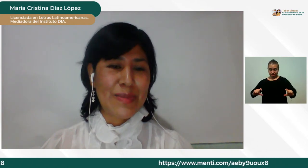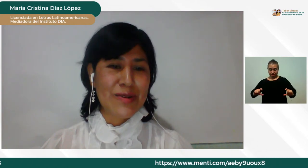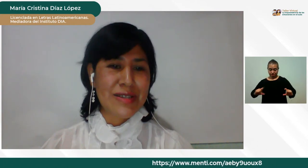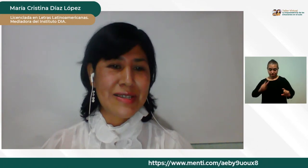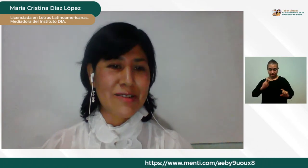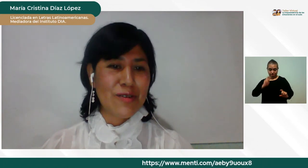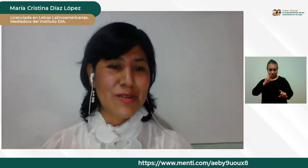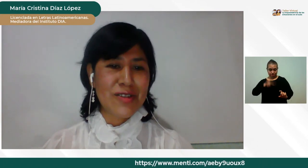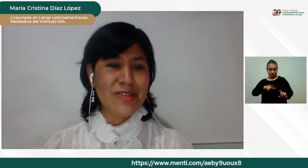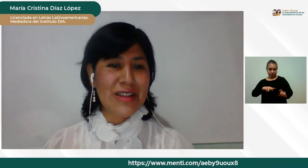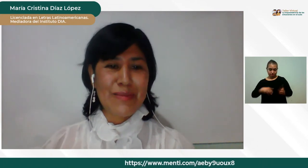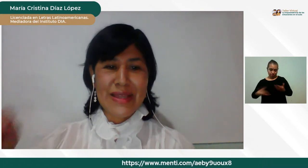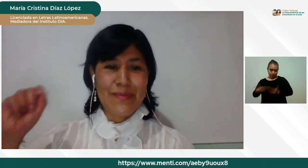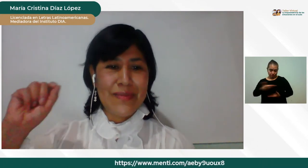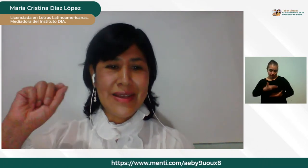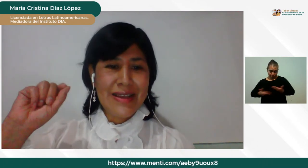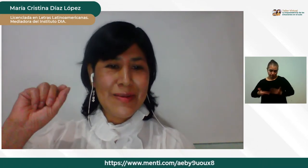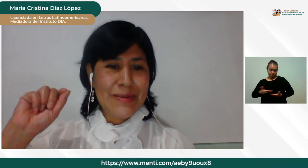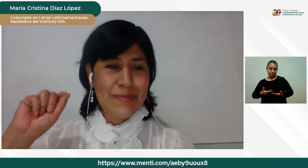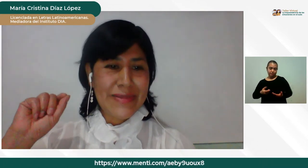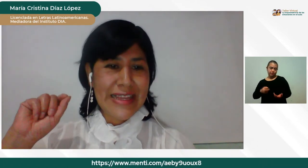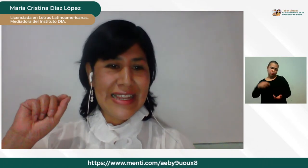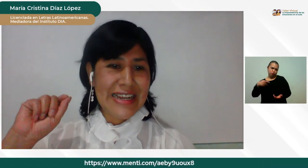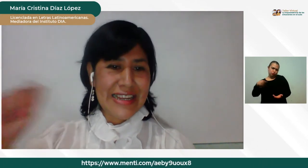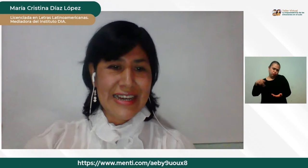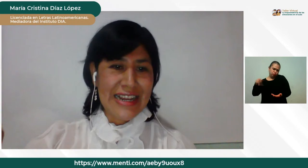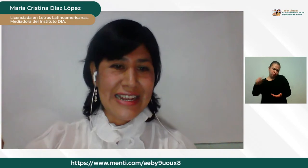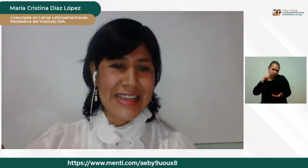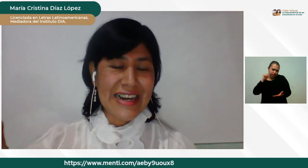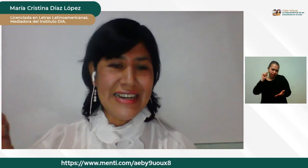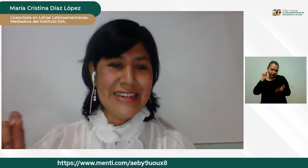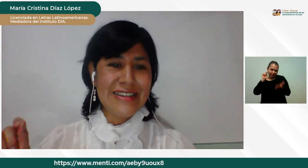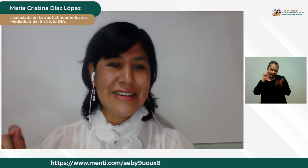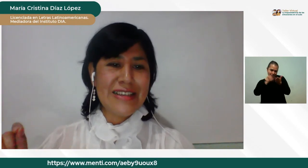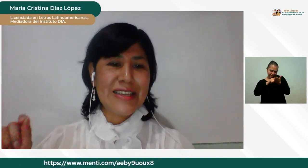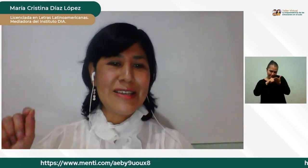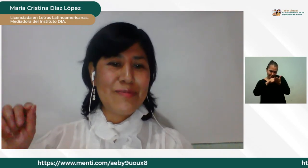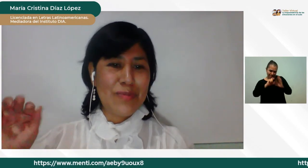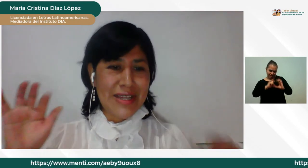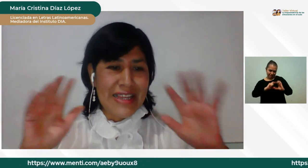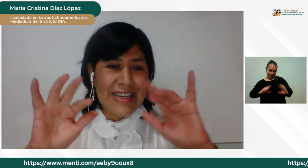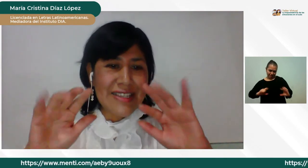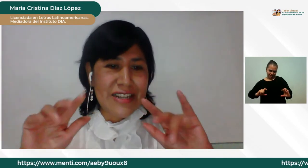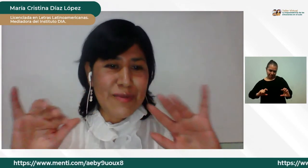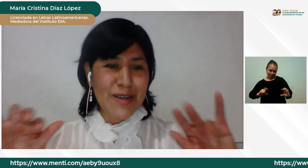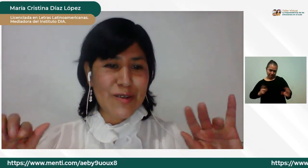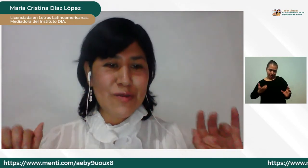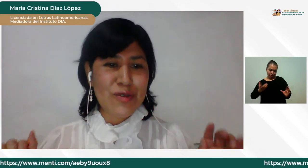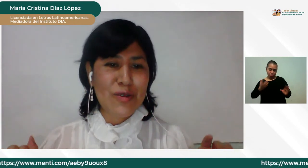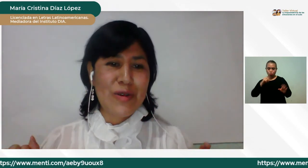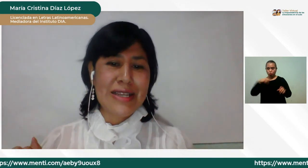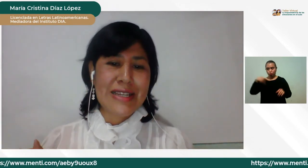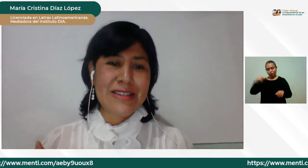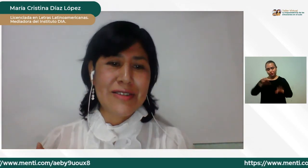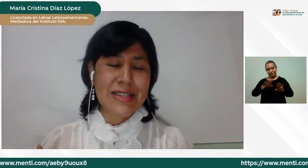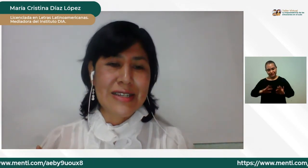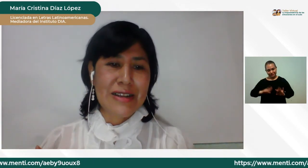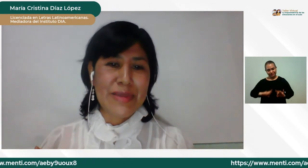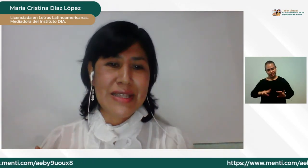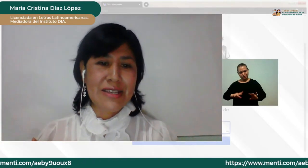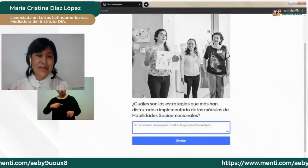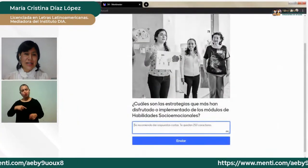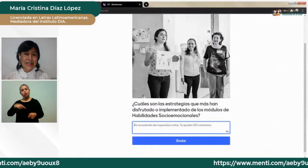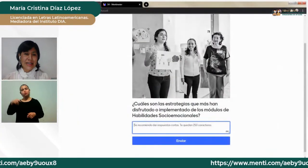Seguramente que para ustedes es conocido. Solamente denle clic a la liga y pueden ahí escribirnos justo cuáles han sido